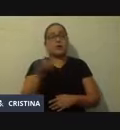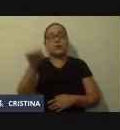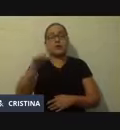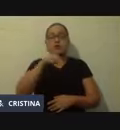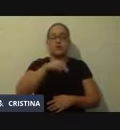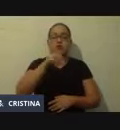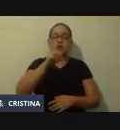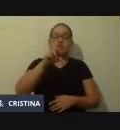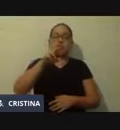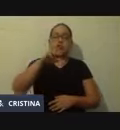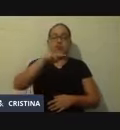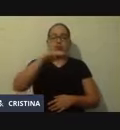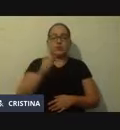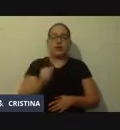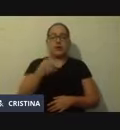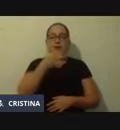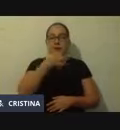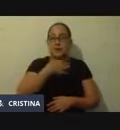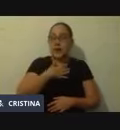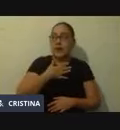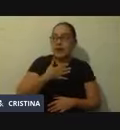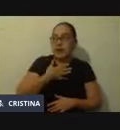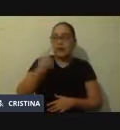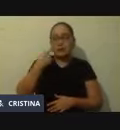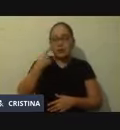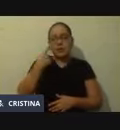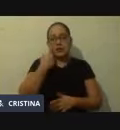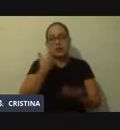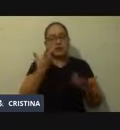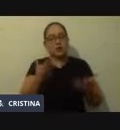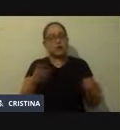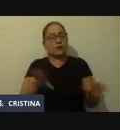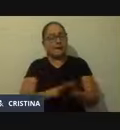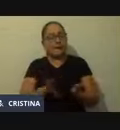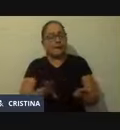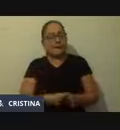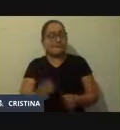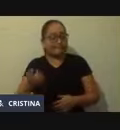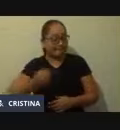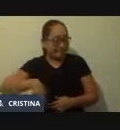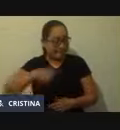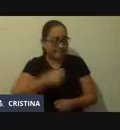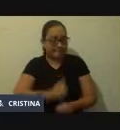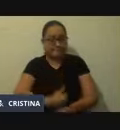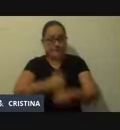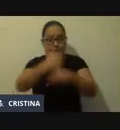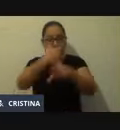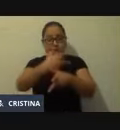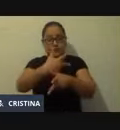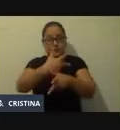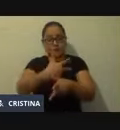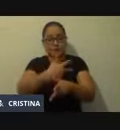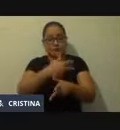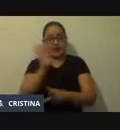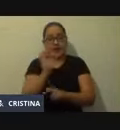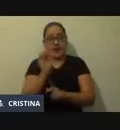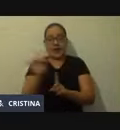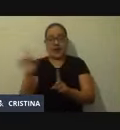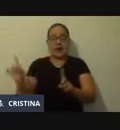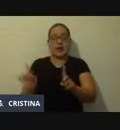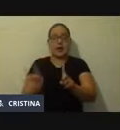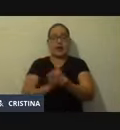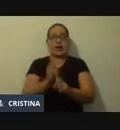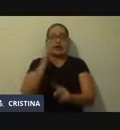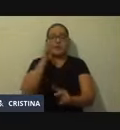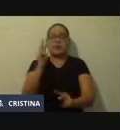de hecho Norma fue la que me lo dijo, es que están de repente, así como nosotros, ¿no? Así en la videoconferencia, y a lo mejor atrás de mí estás viendo